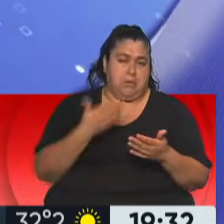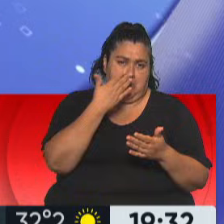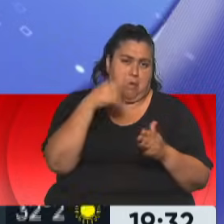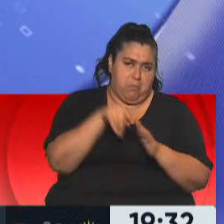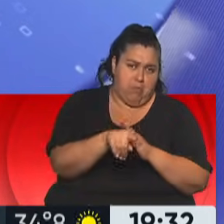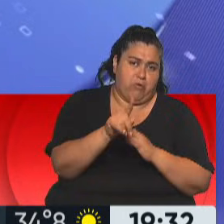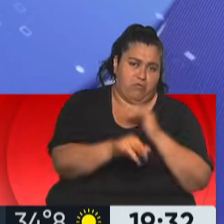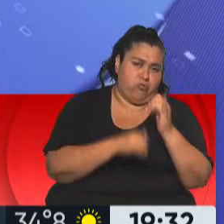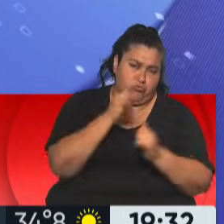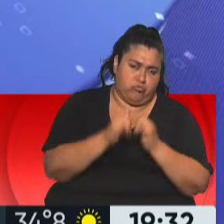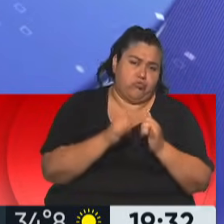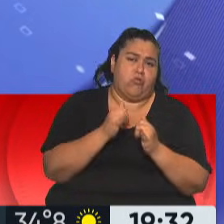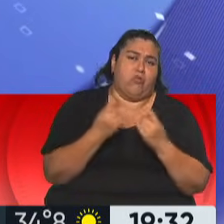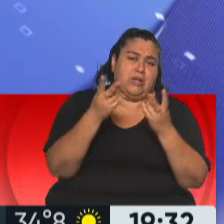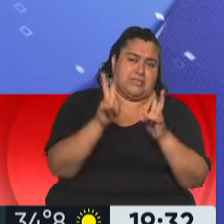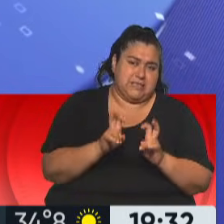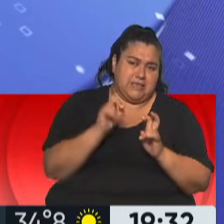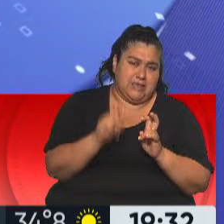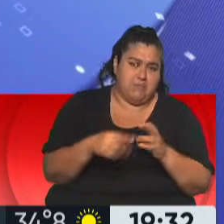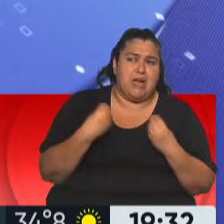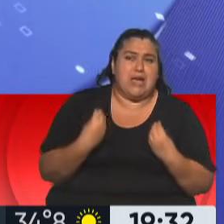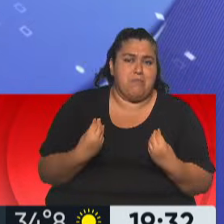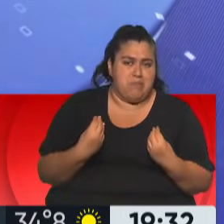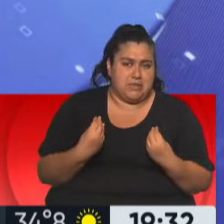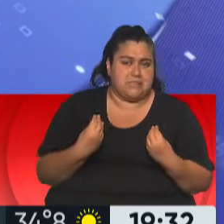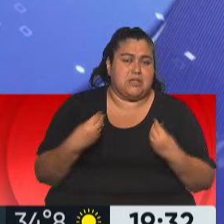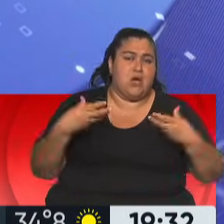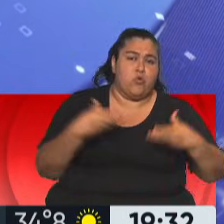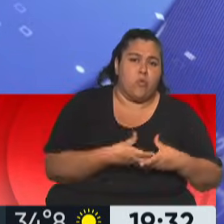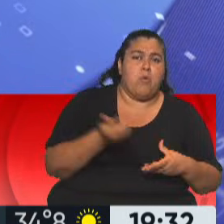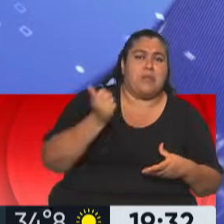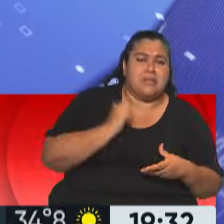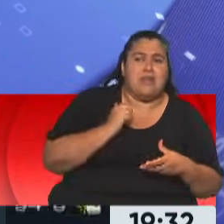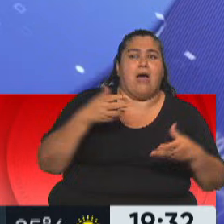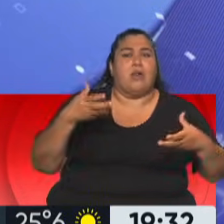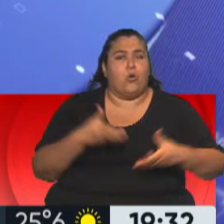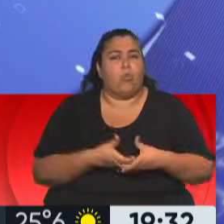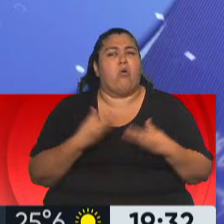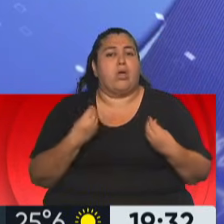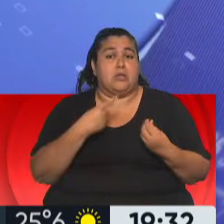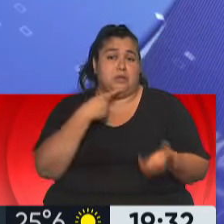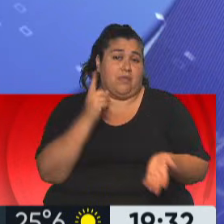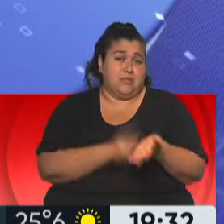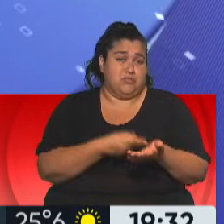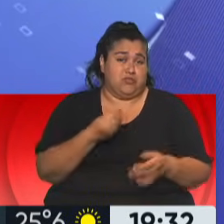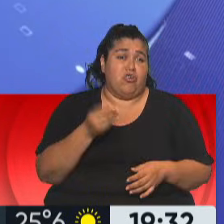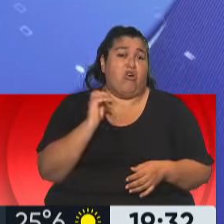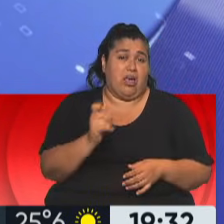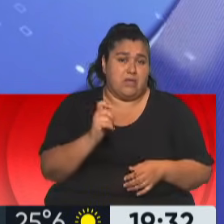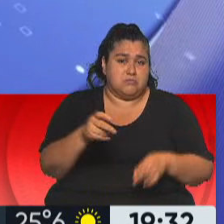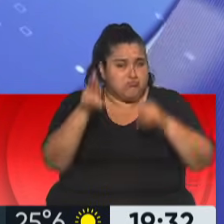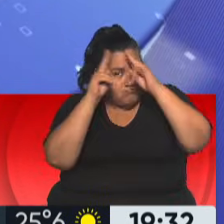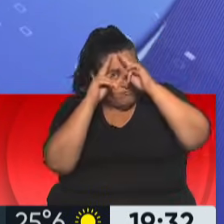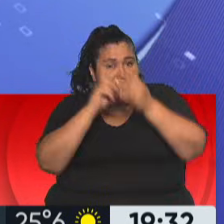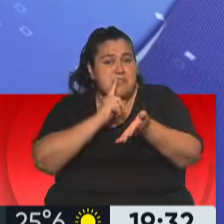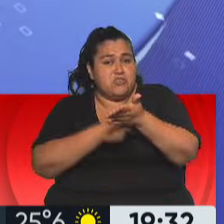porque algún análisis surge qué pasa con las fuerzas militares, las fuerzas armadas que siguen respondiendo a Maduro, ¿no? Y las civiles,